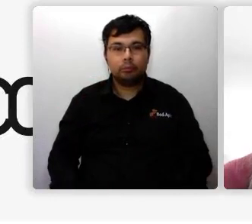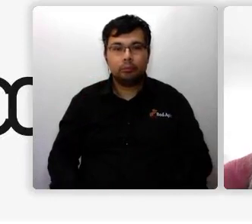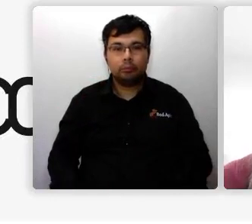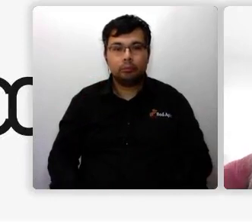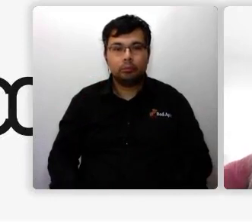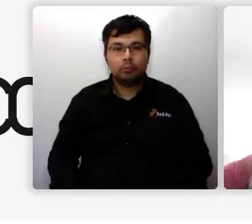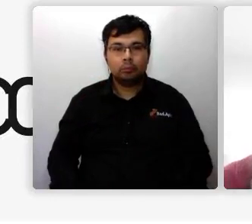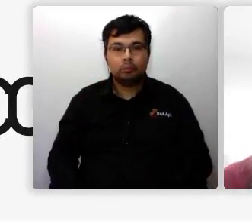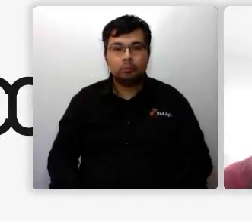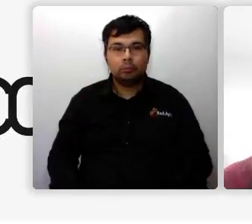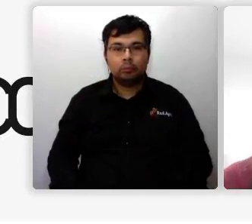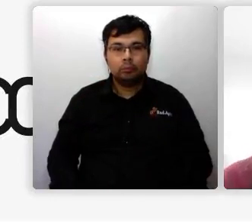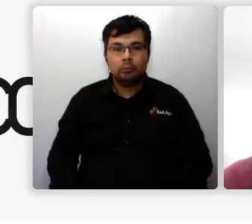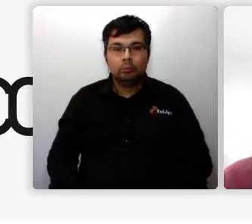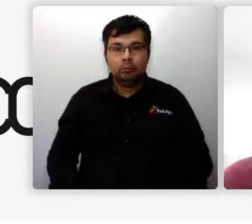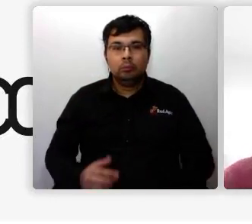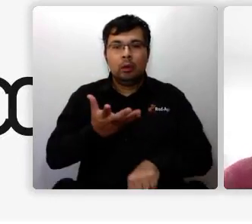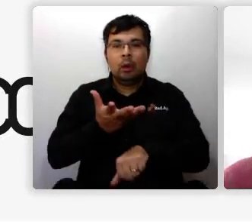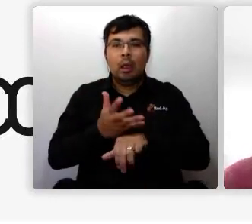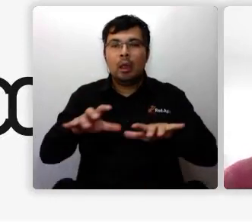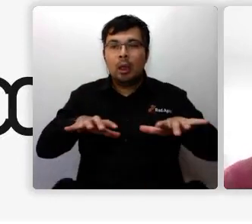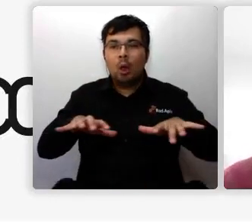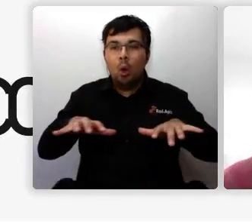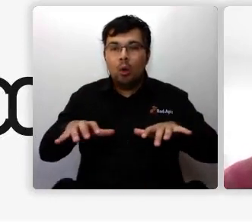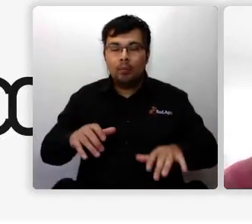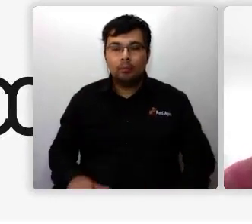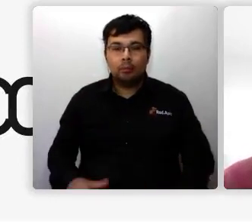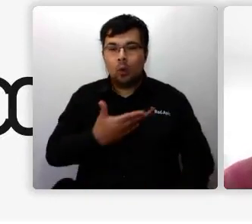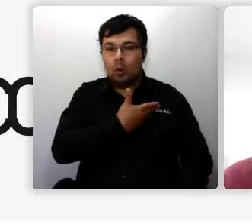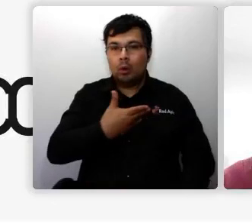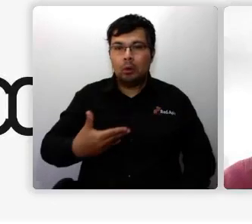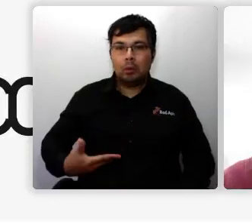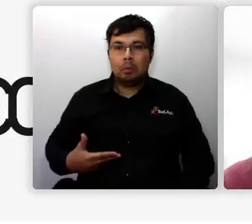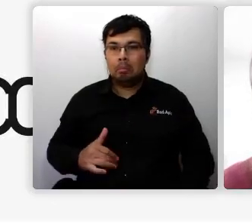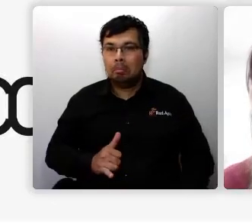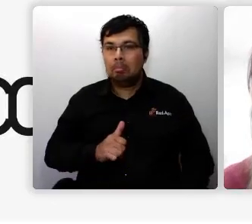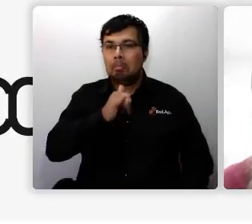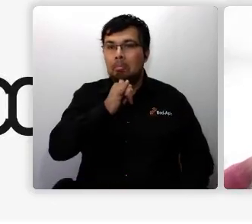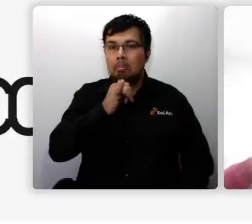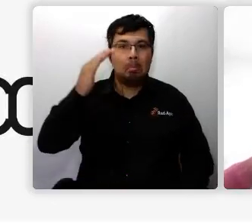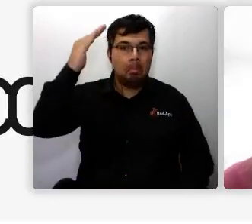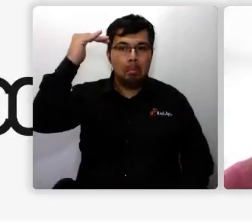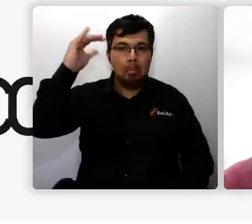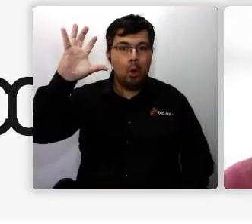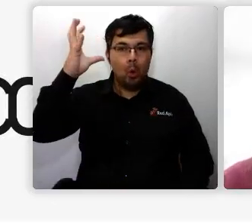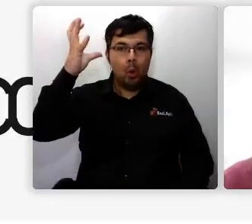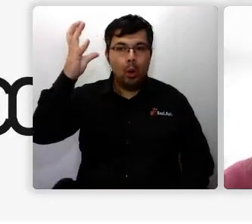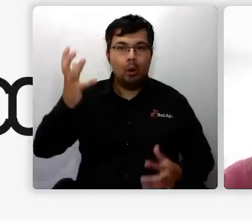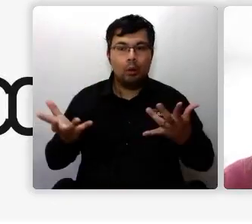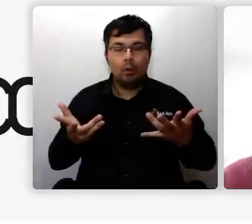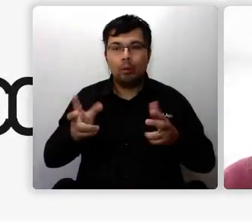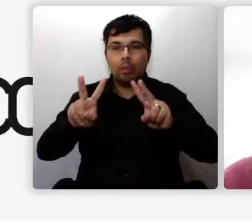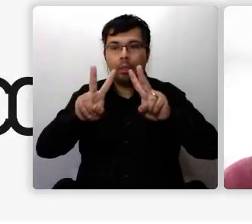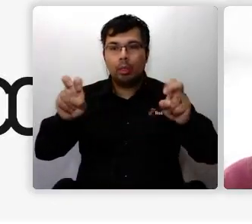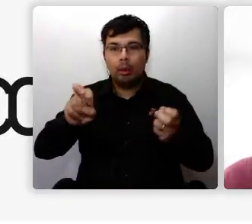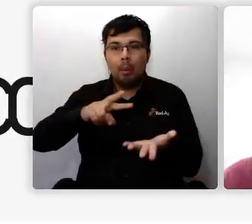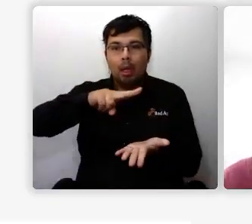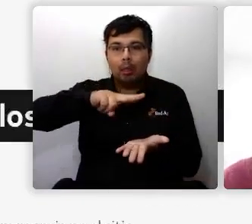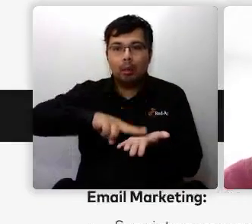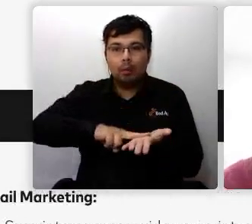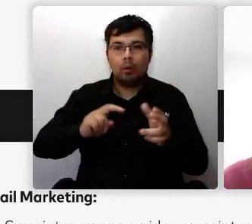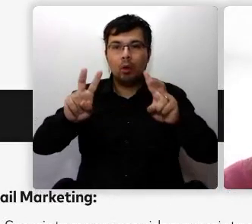lo que veíamos antes, hay cosas que a veces tienen que ver con el gobierno y que nosotros no entendemos bien cómo funciona, temas tributarios, temas que